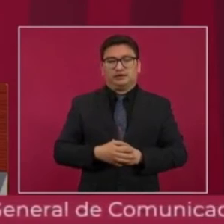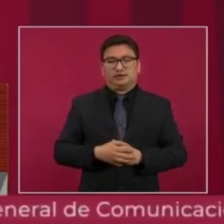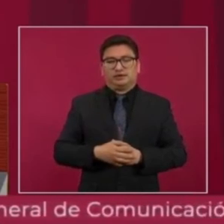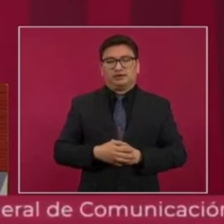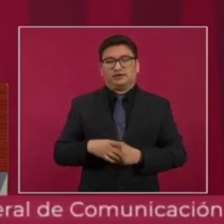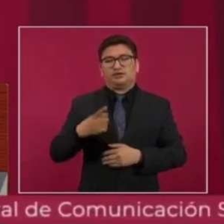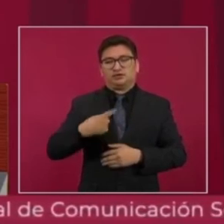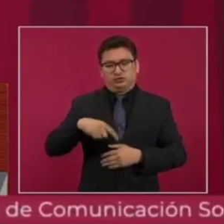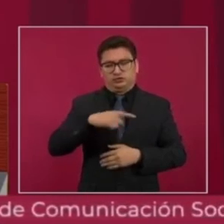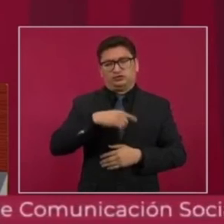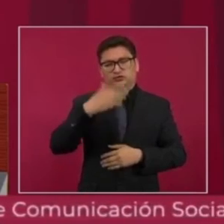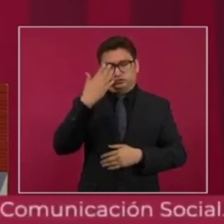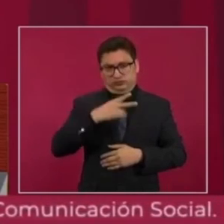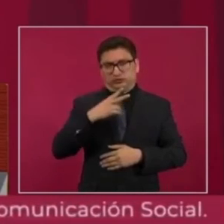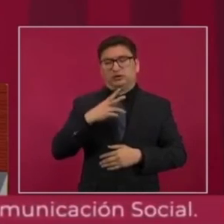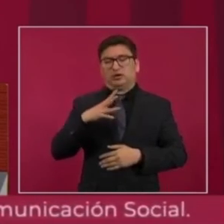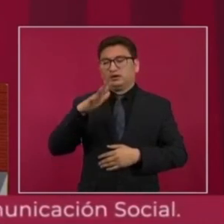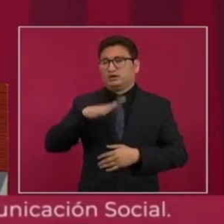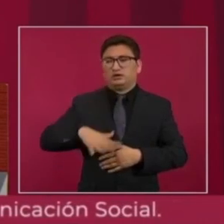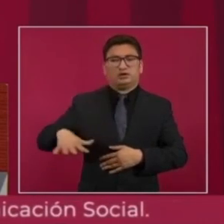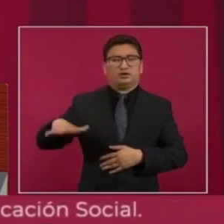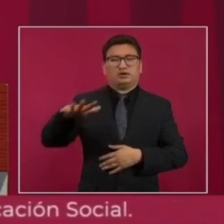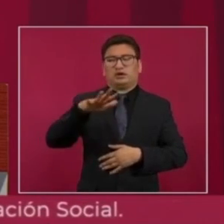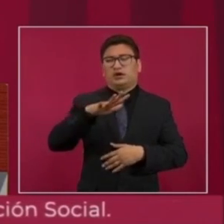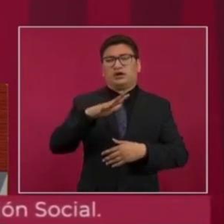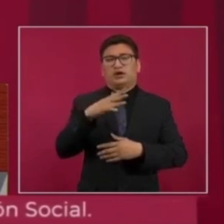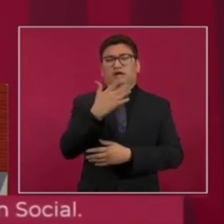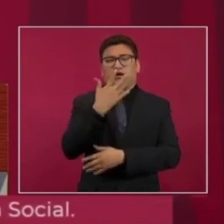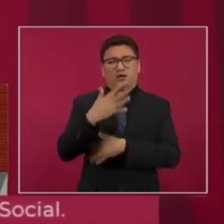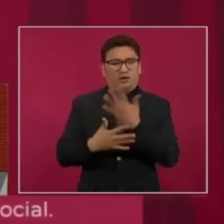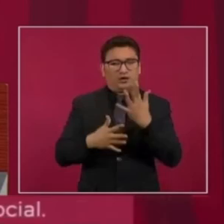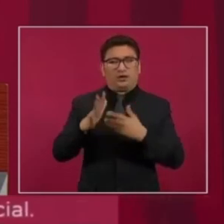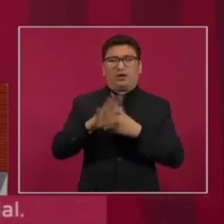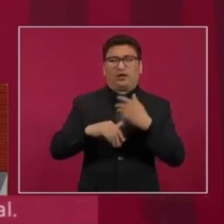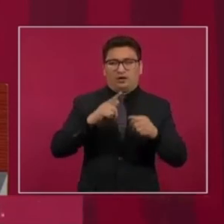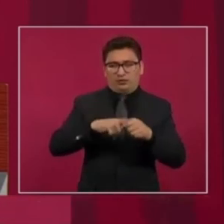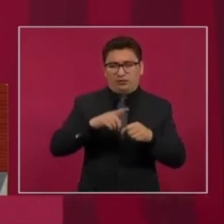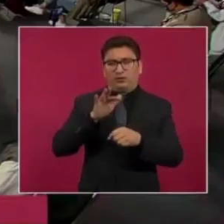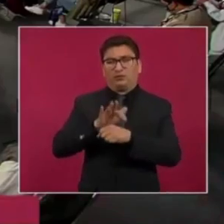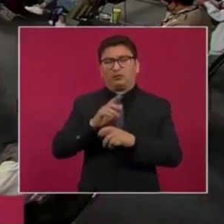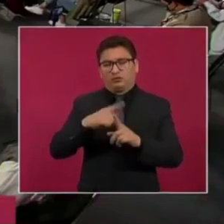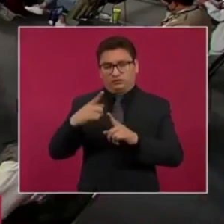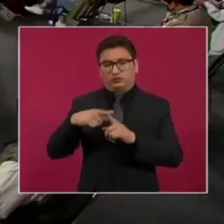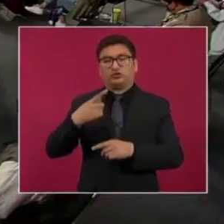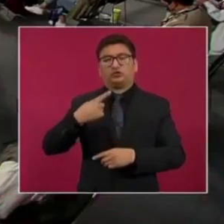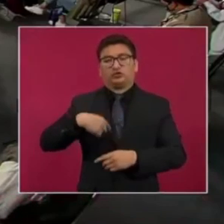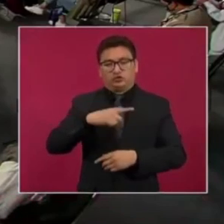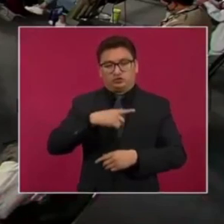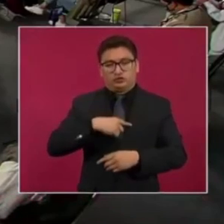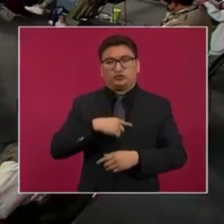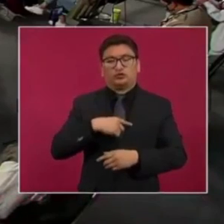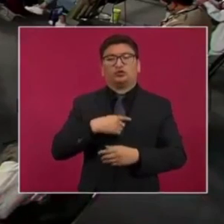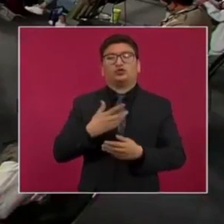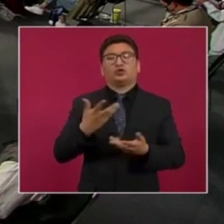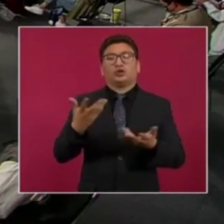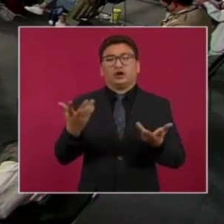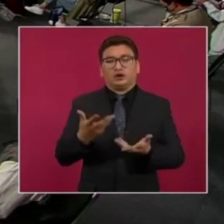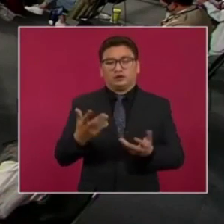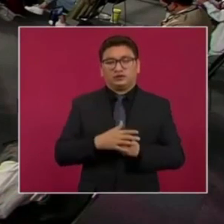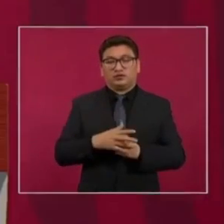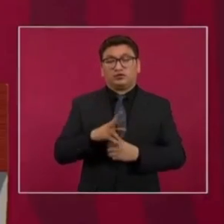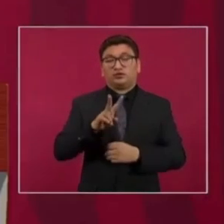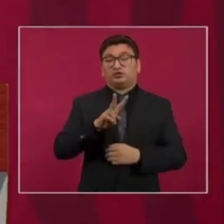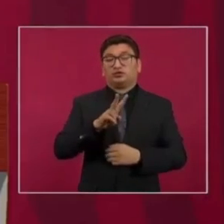nos importa proteger la naturaleza, por convicción, estamos sembrando